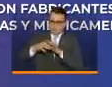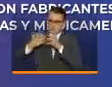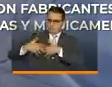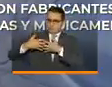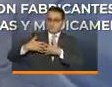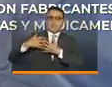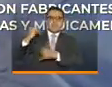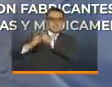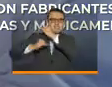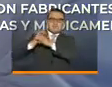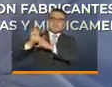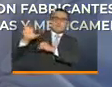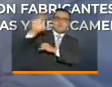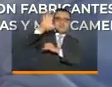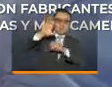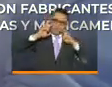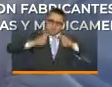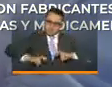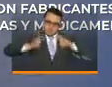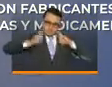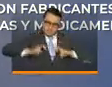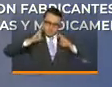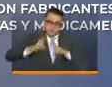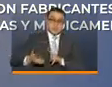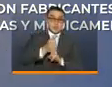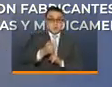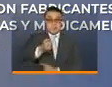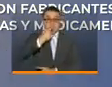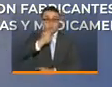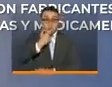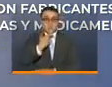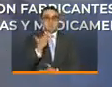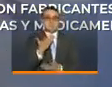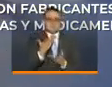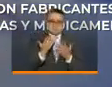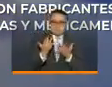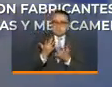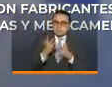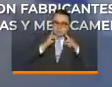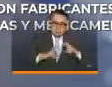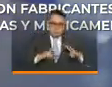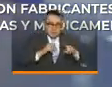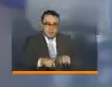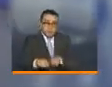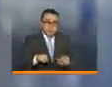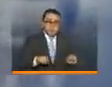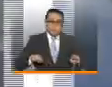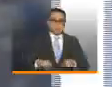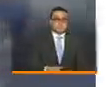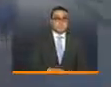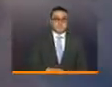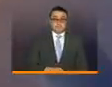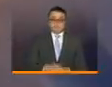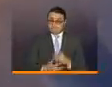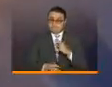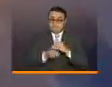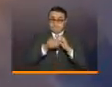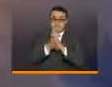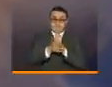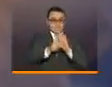internacionales e investigadores de vacunas y medicamentos para establecer la efectividad y seguridad de estos, y que además cumpla